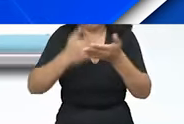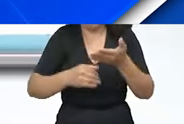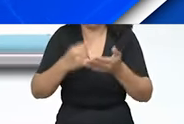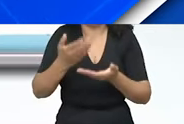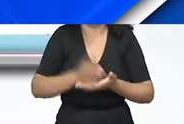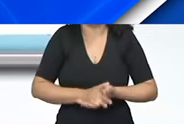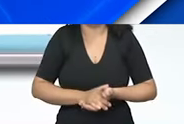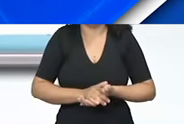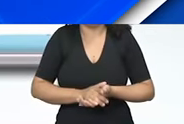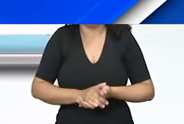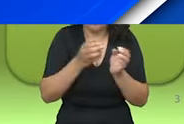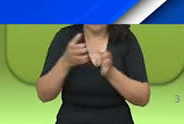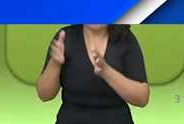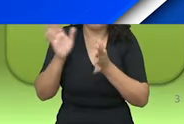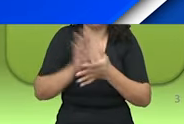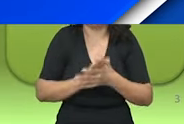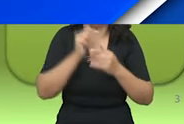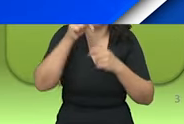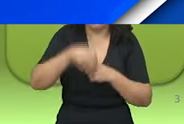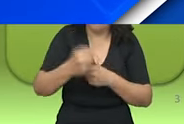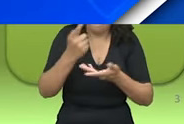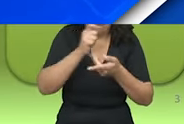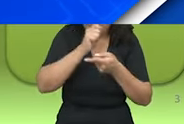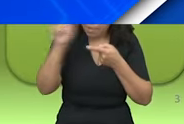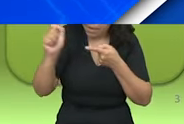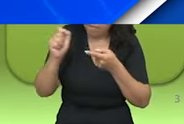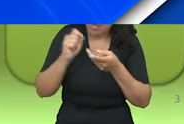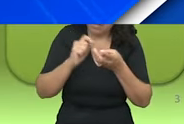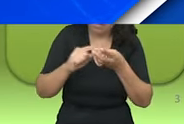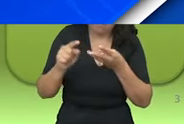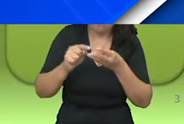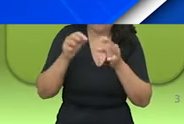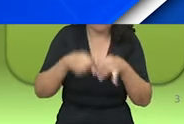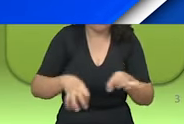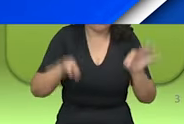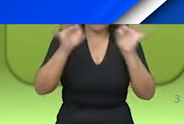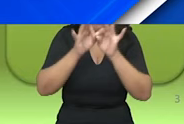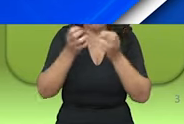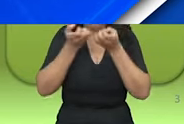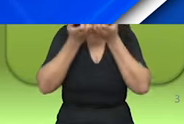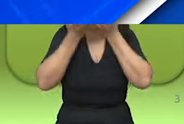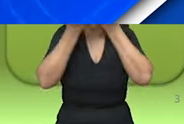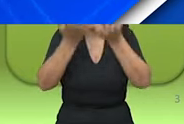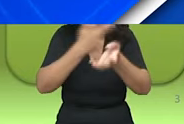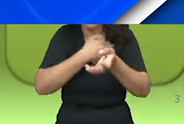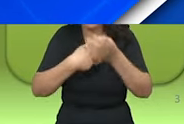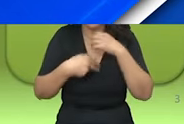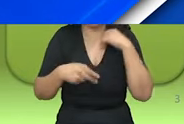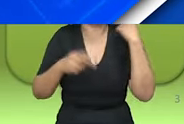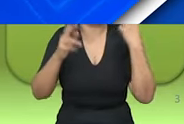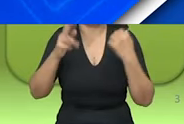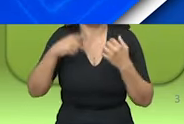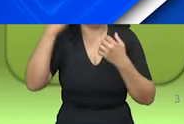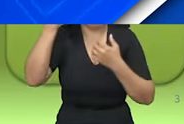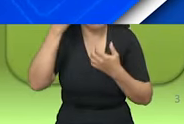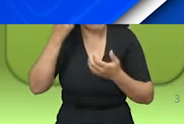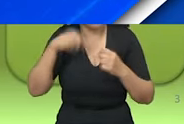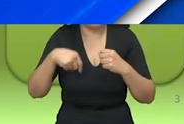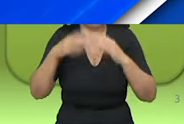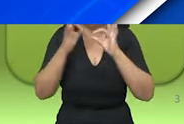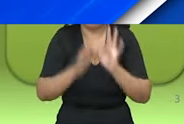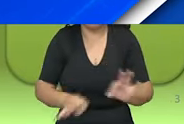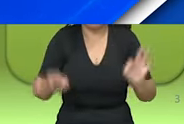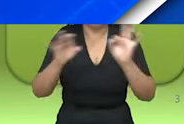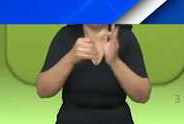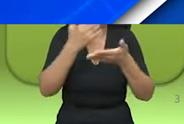durante el mismo periodo en este primer trimestre el equipo de promoción y seguimiento de las políticas institucionales